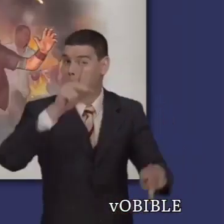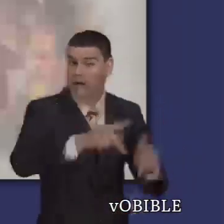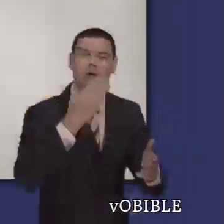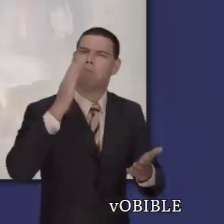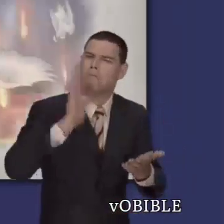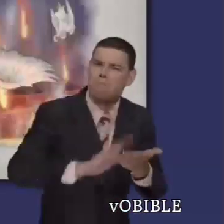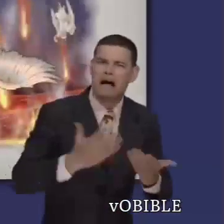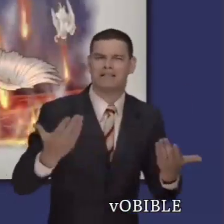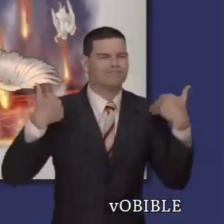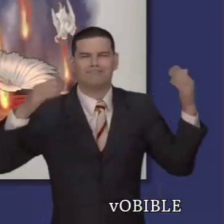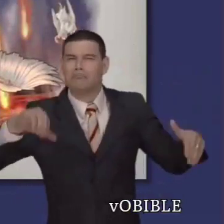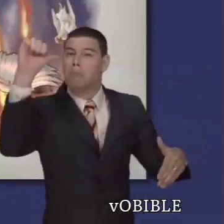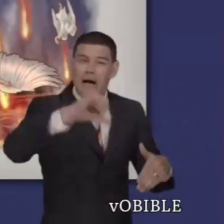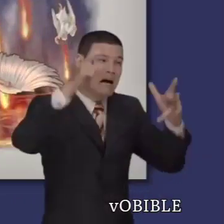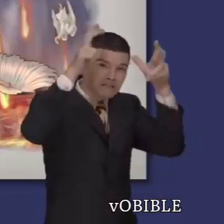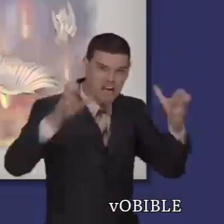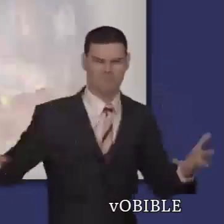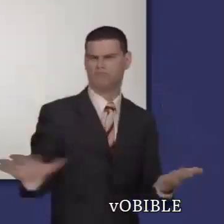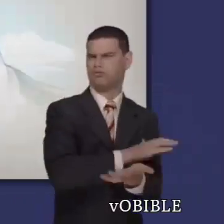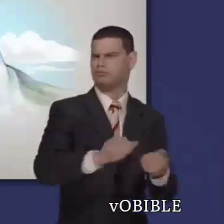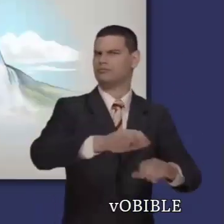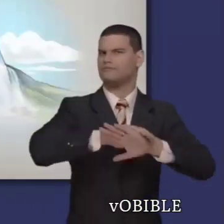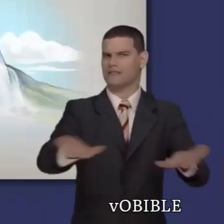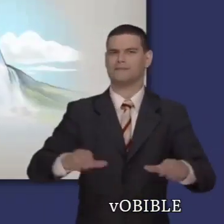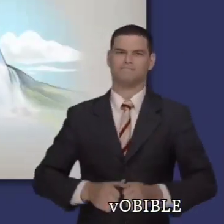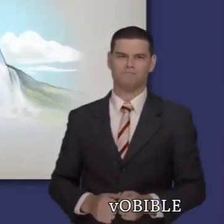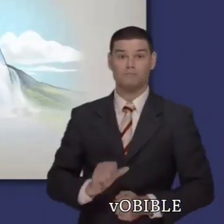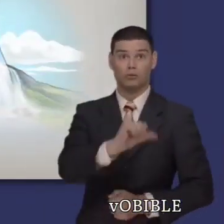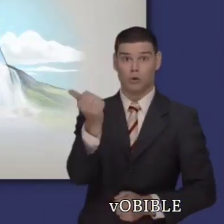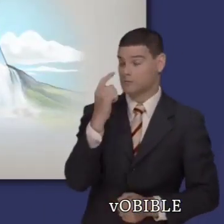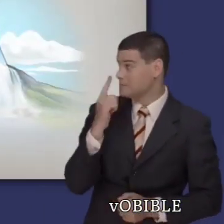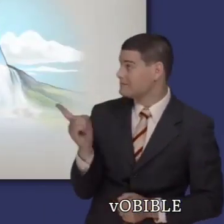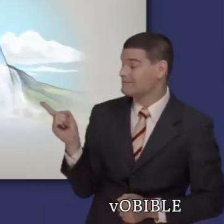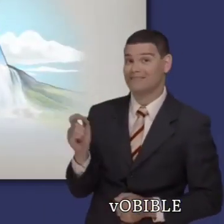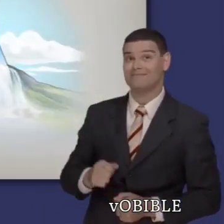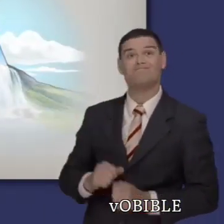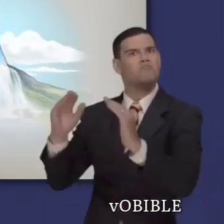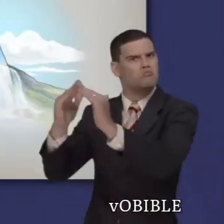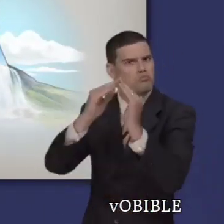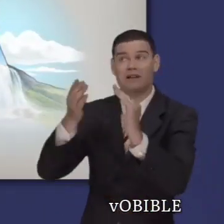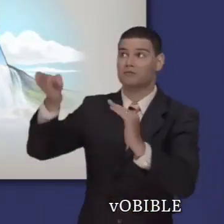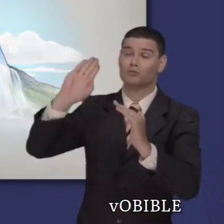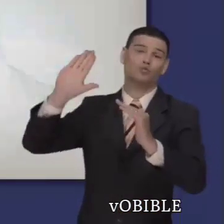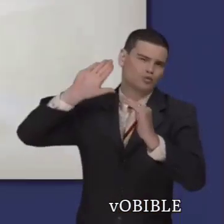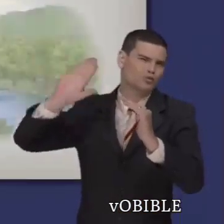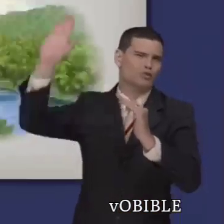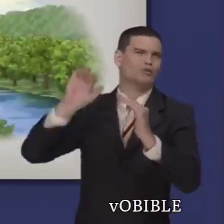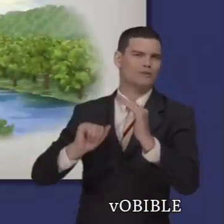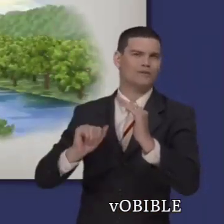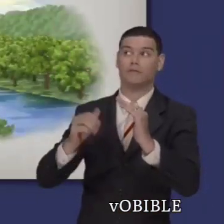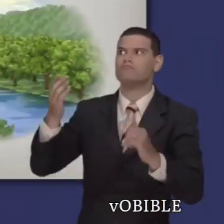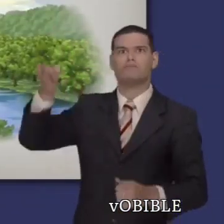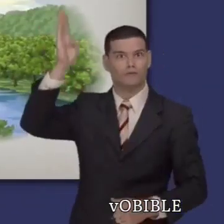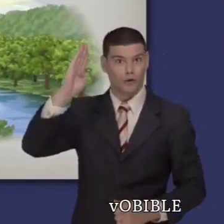los hombres y ángeles rebeldes. Juan también ve la nueva Jerusalén en toda su gloria, y